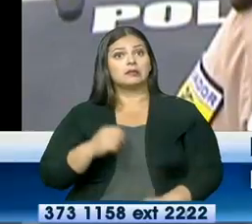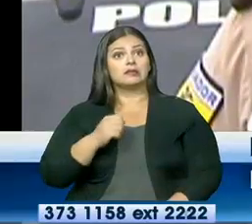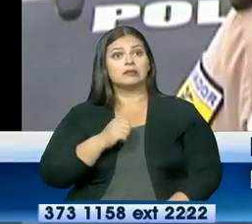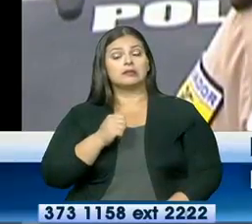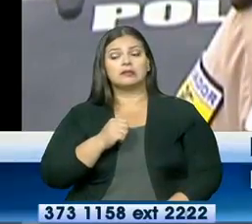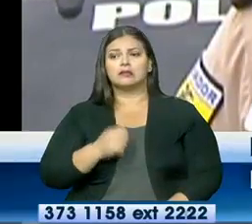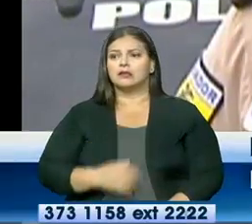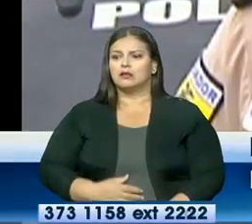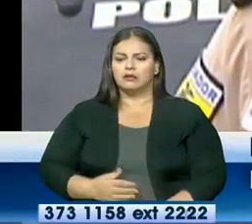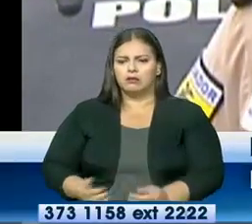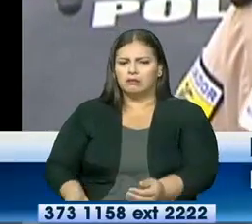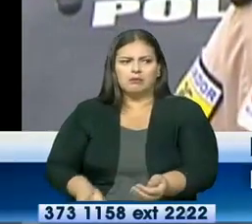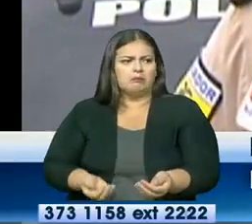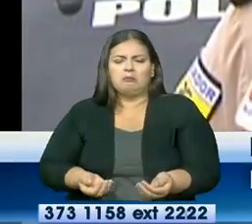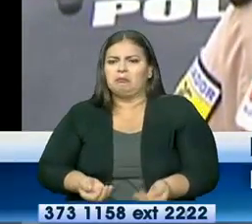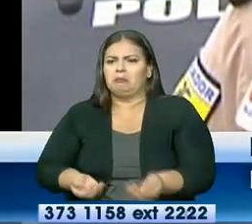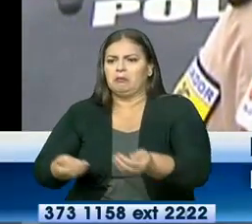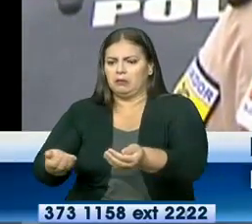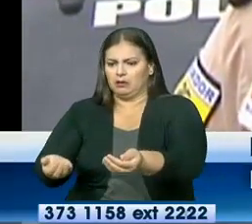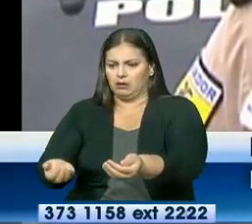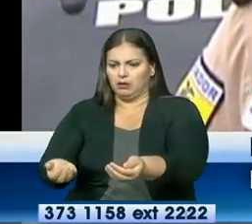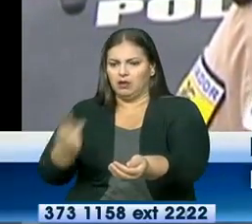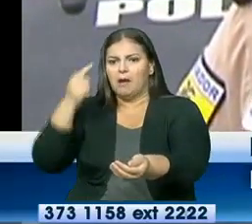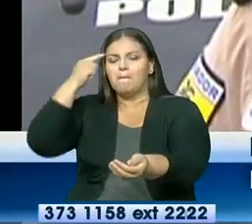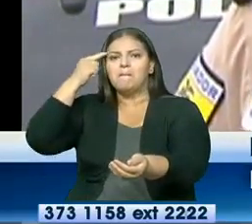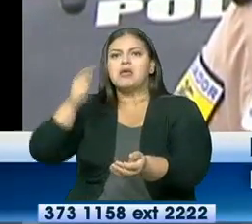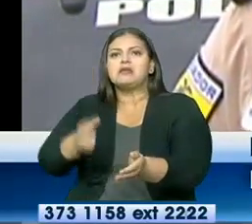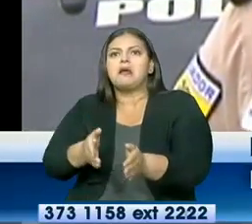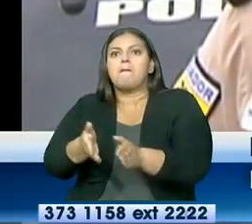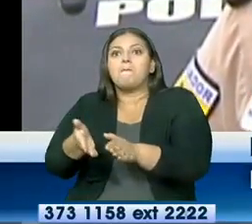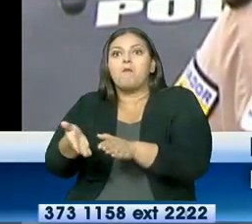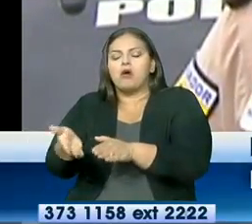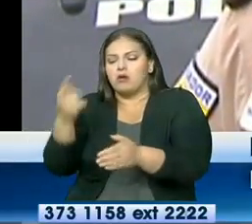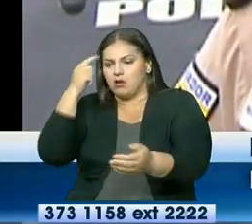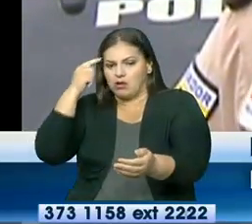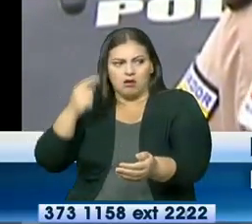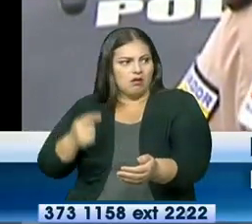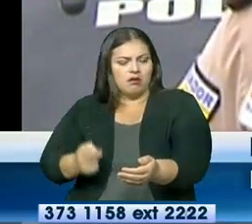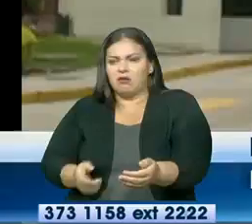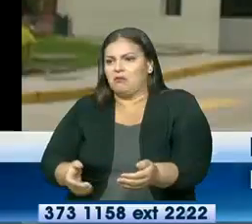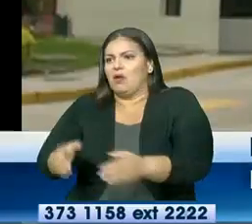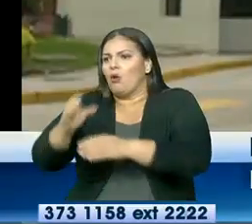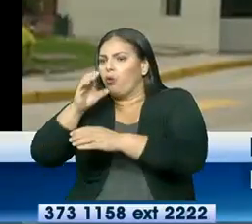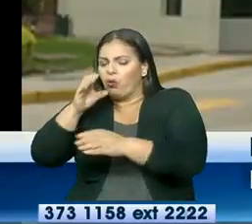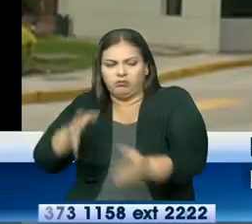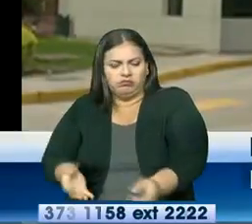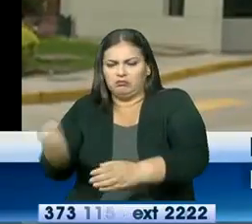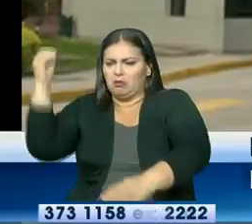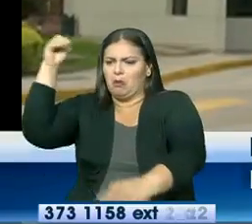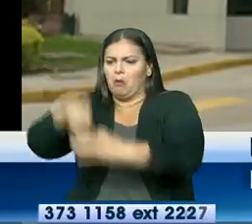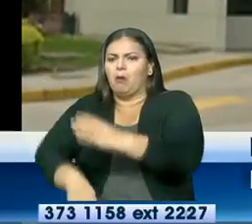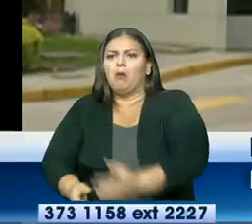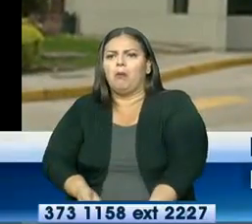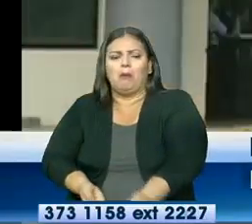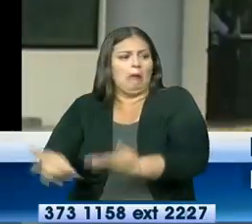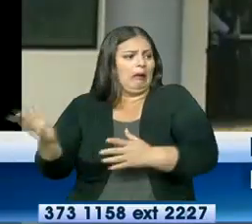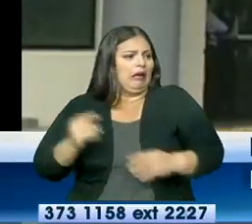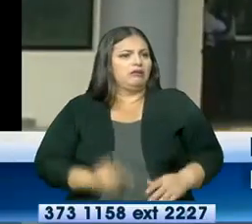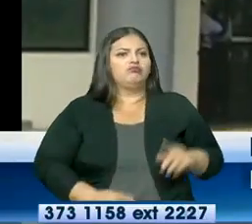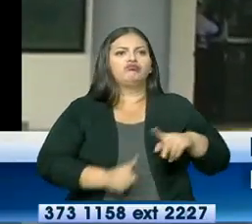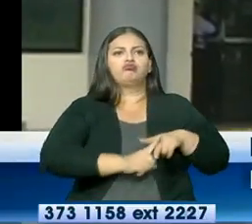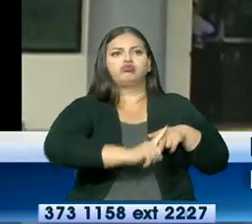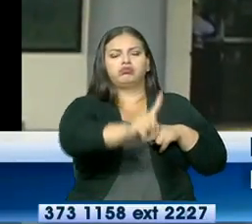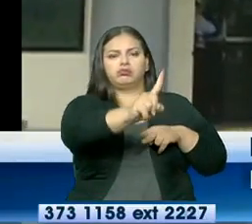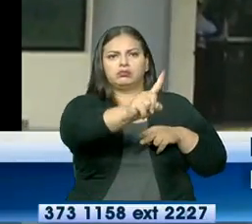le introdujo en unas fundas con la intención evidentemente de deshacerse. Por ahora se analiza el futuro del pequeño,